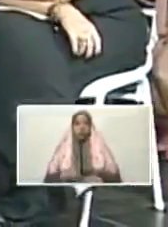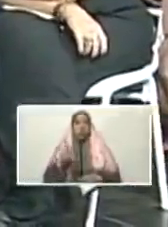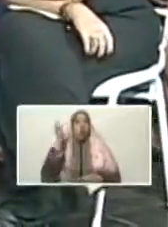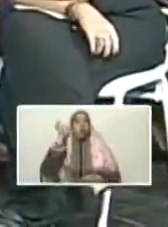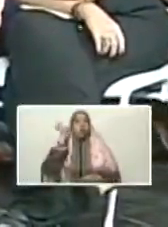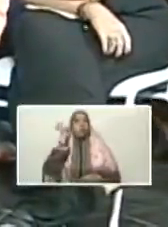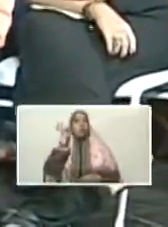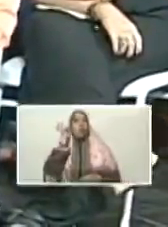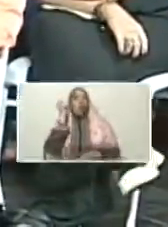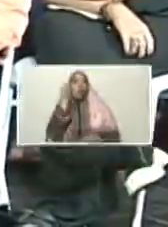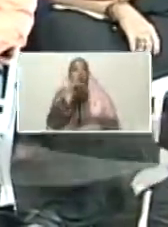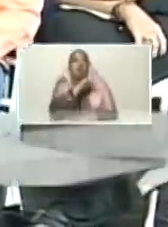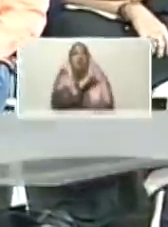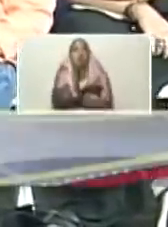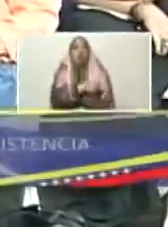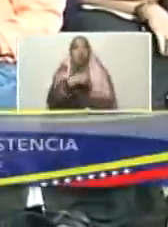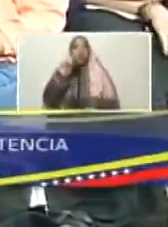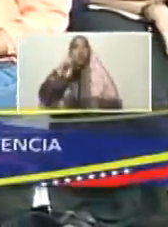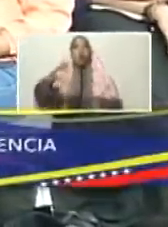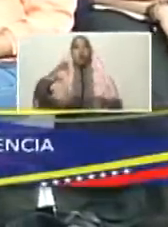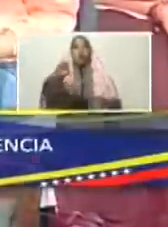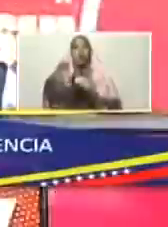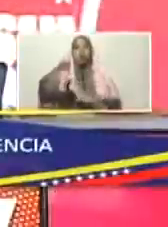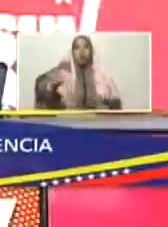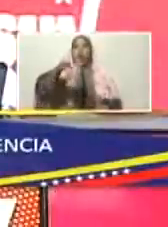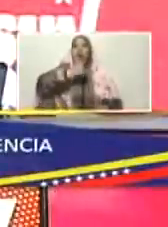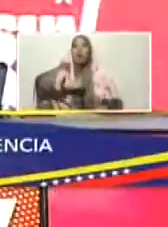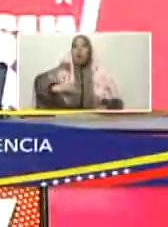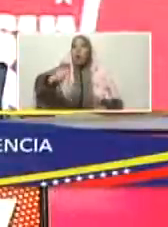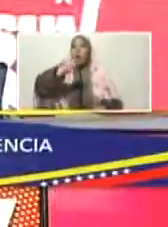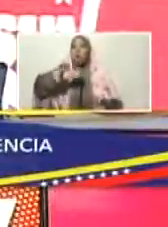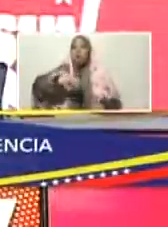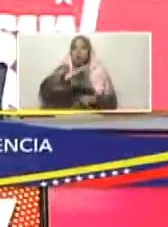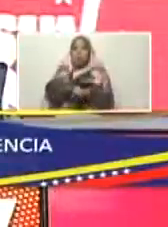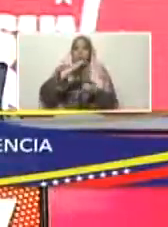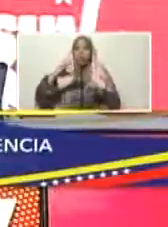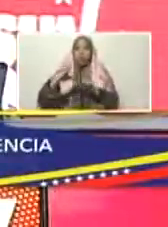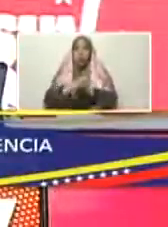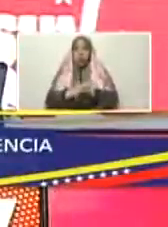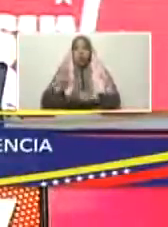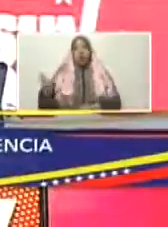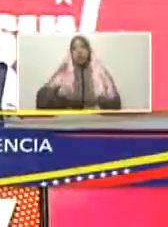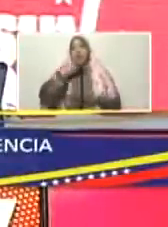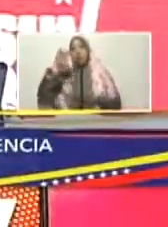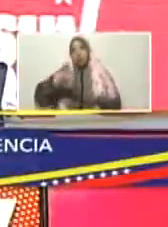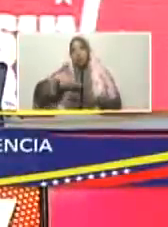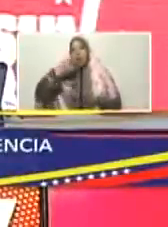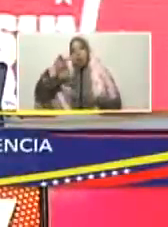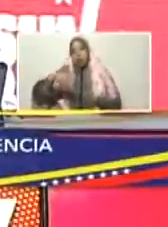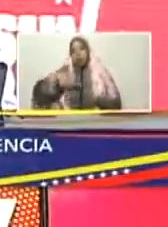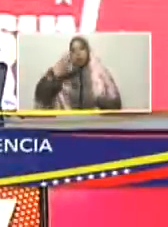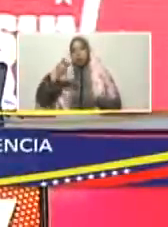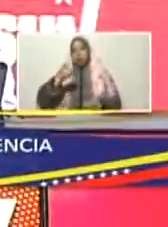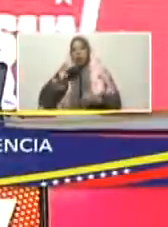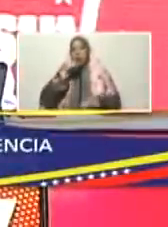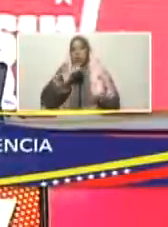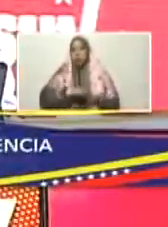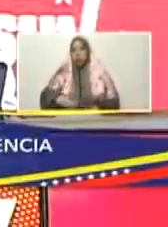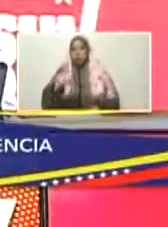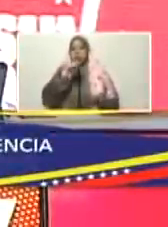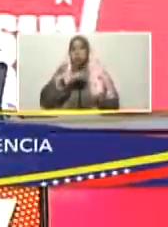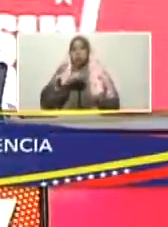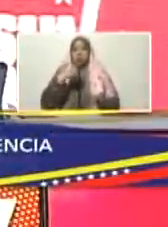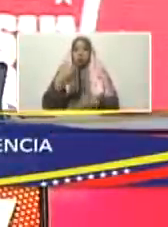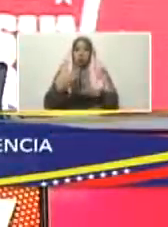en pueblo resistencia cultural política resistencia en cada